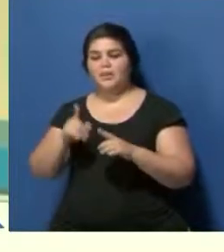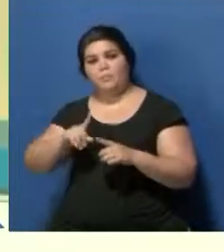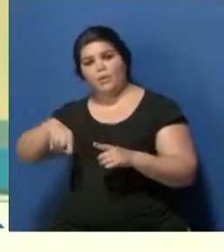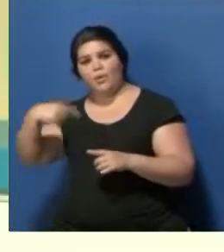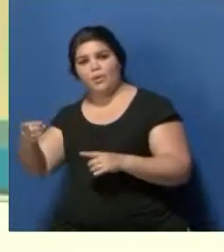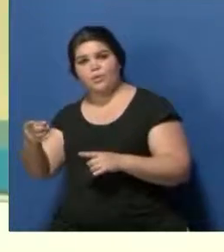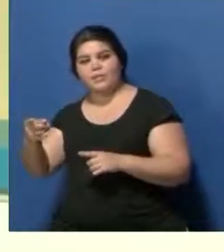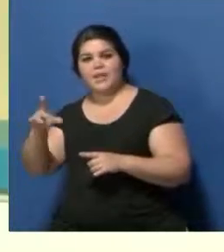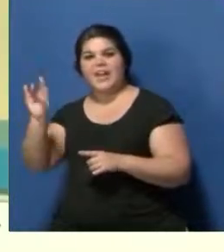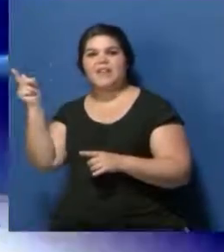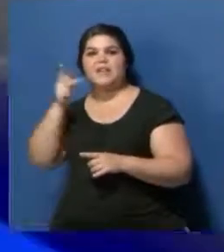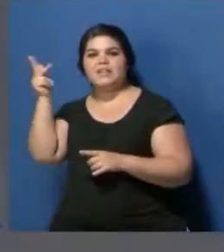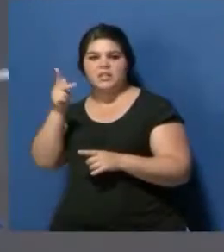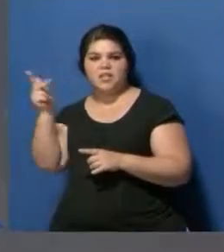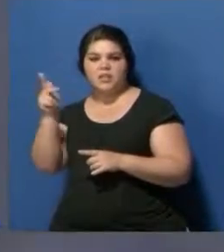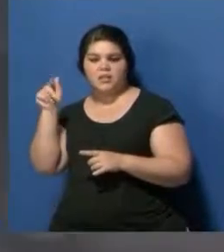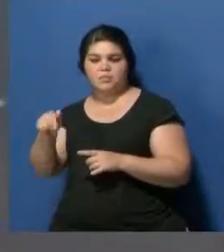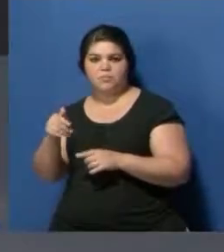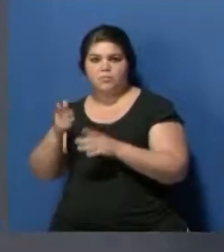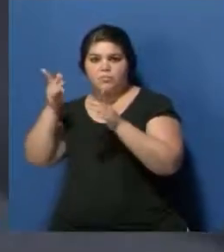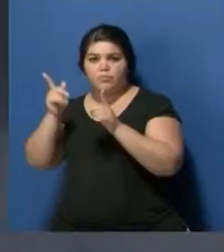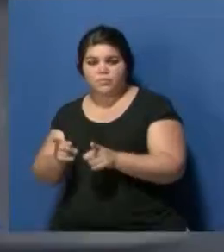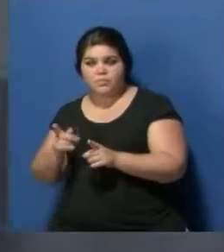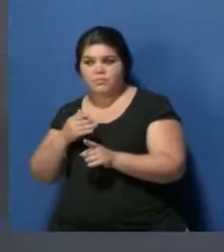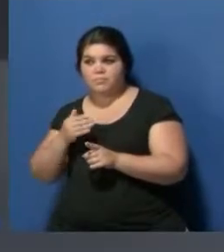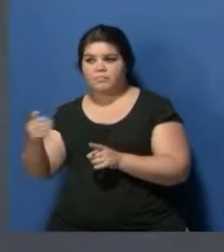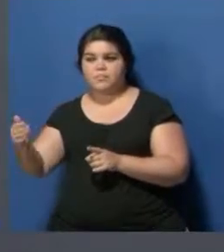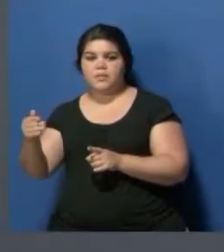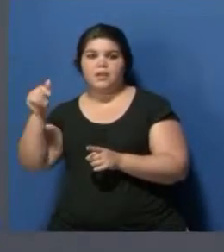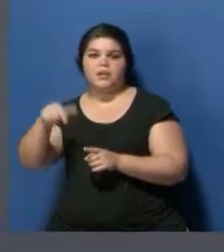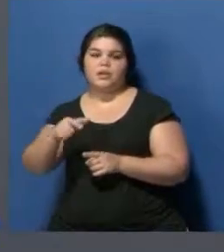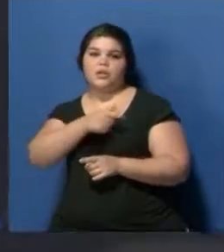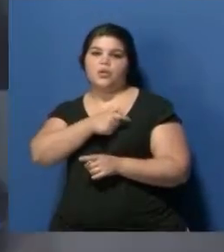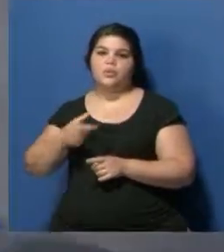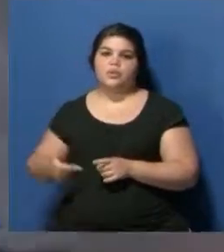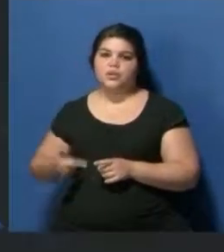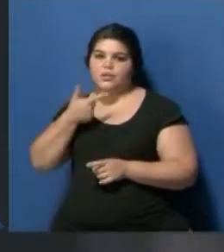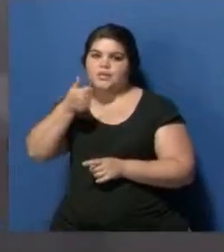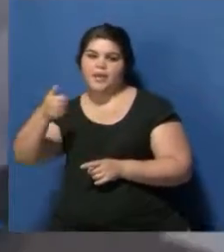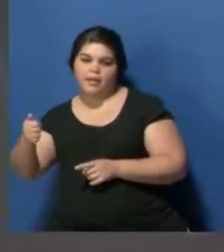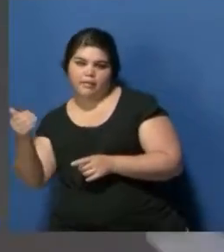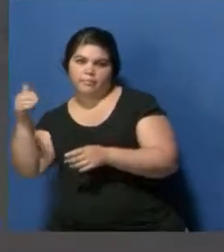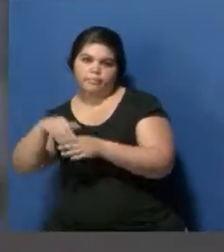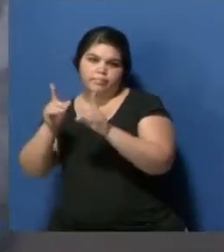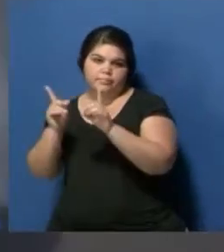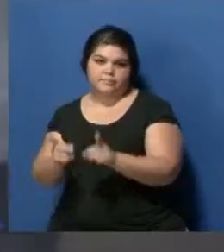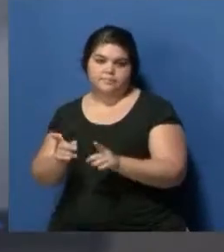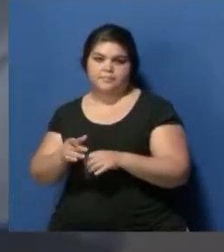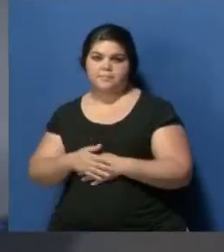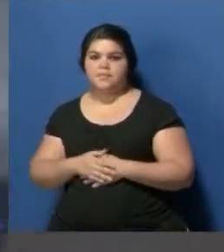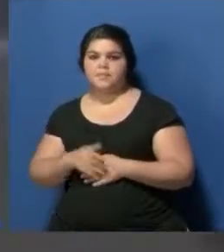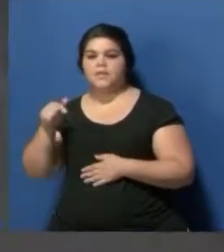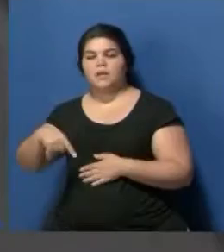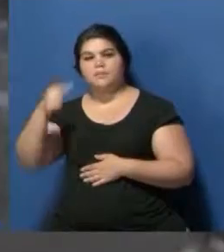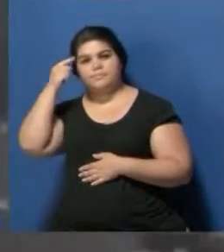del kirchnerismo, con un intervalo que tiene que ver con los gobiernos Rodríguez Saá y Duhalde. Uno